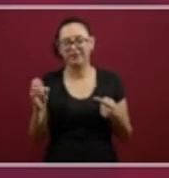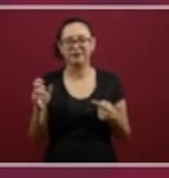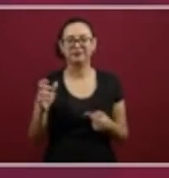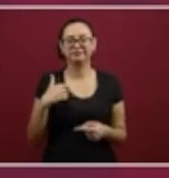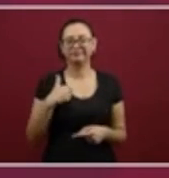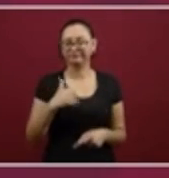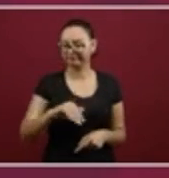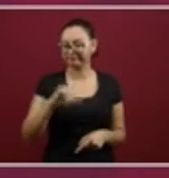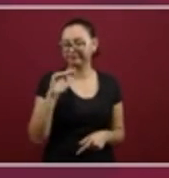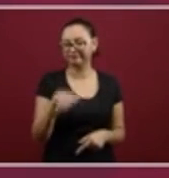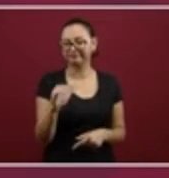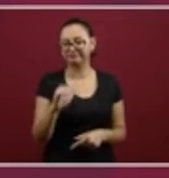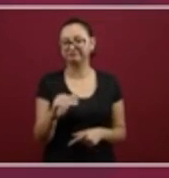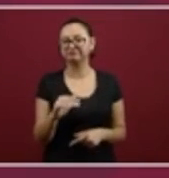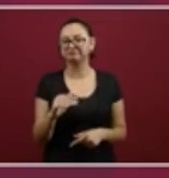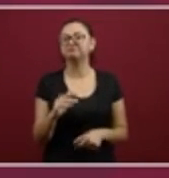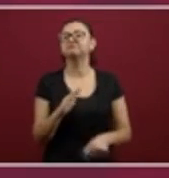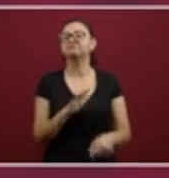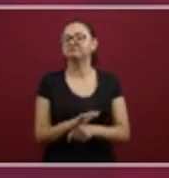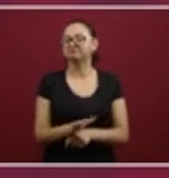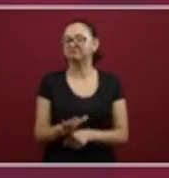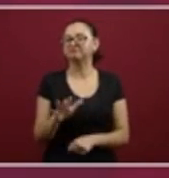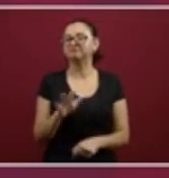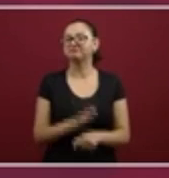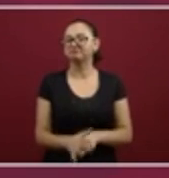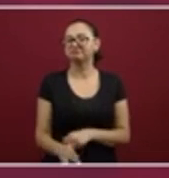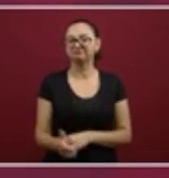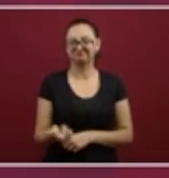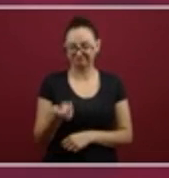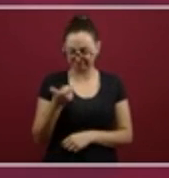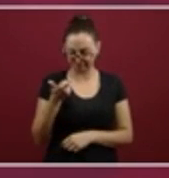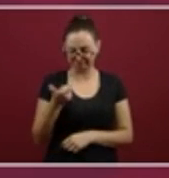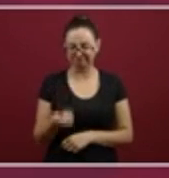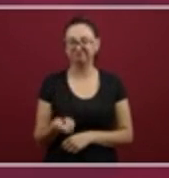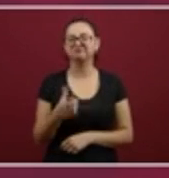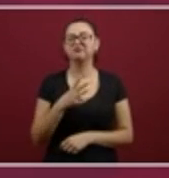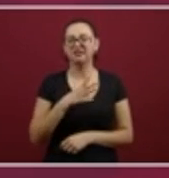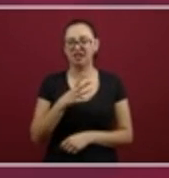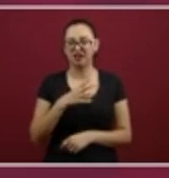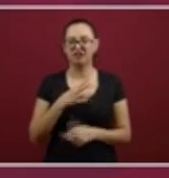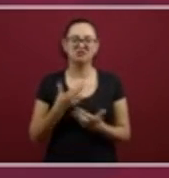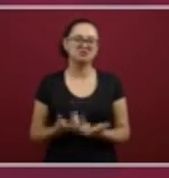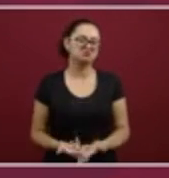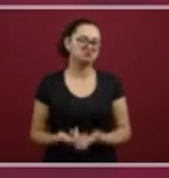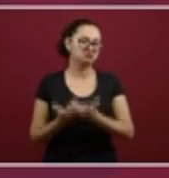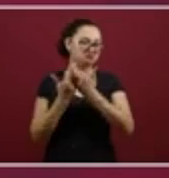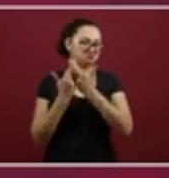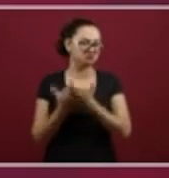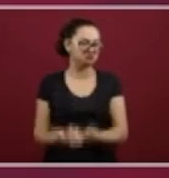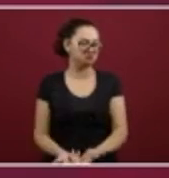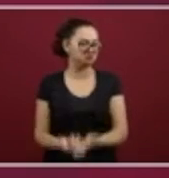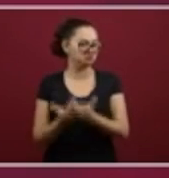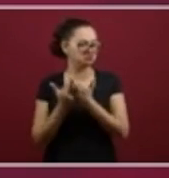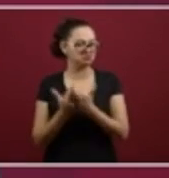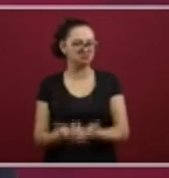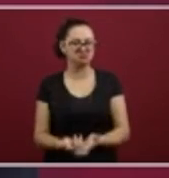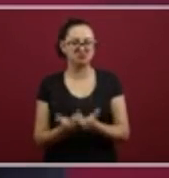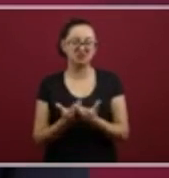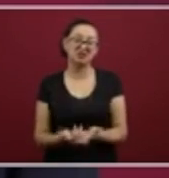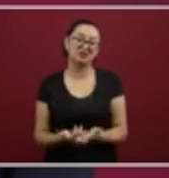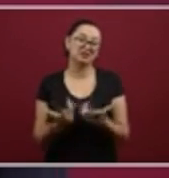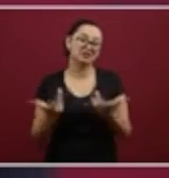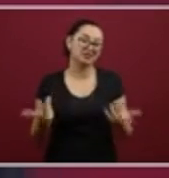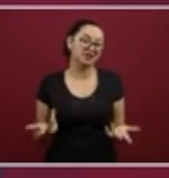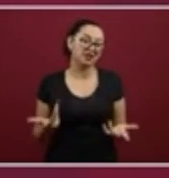vamos a tener problema de finanzas públicas, que hay presupuesto, que el problema